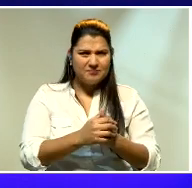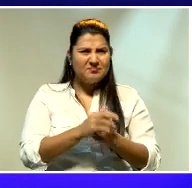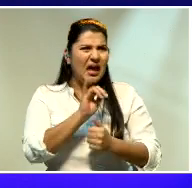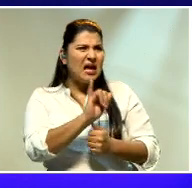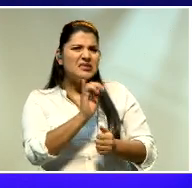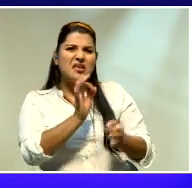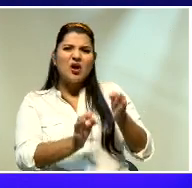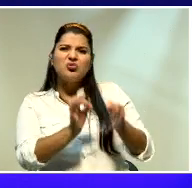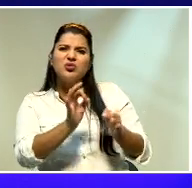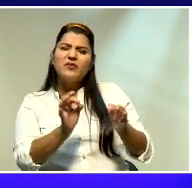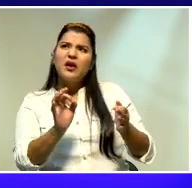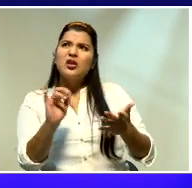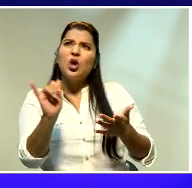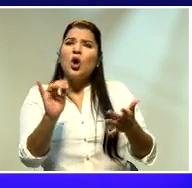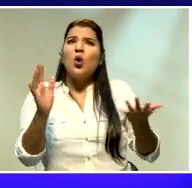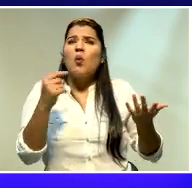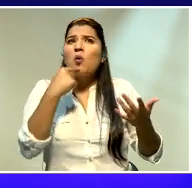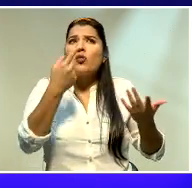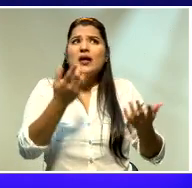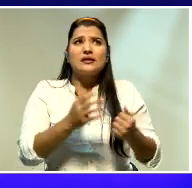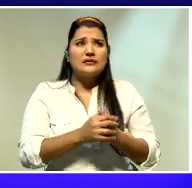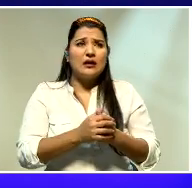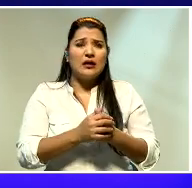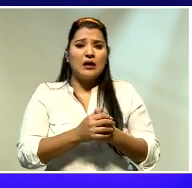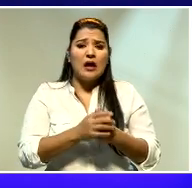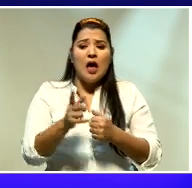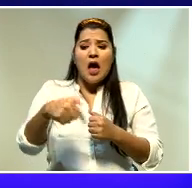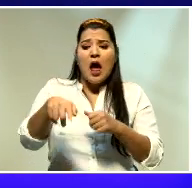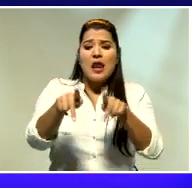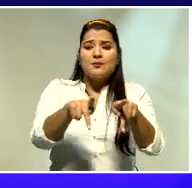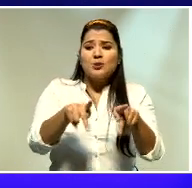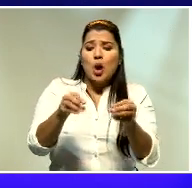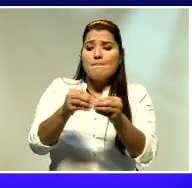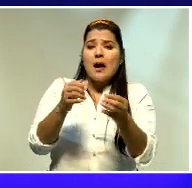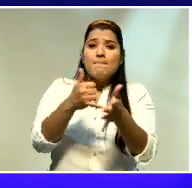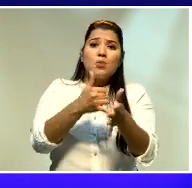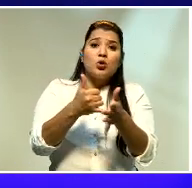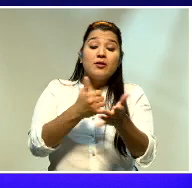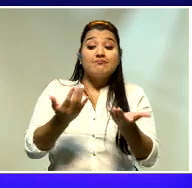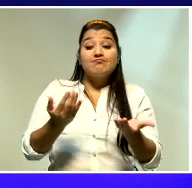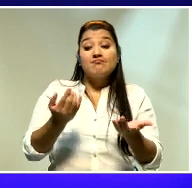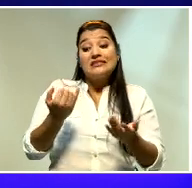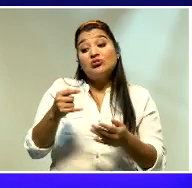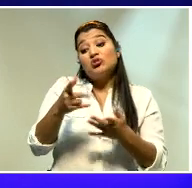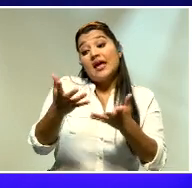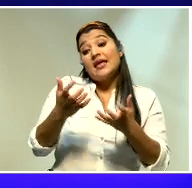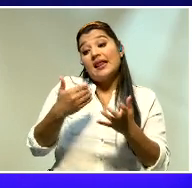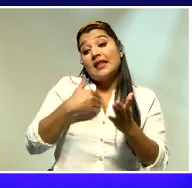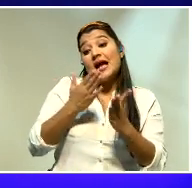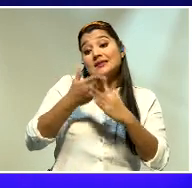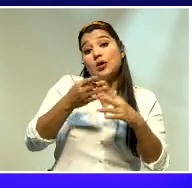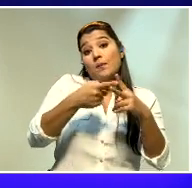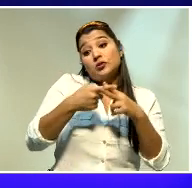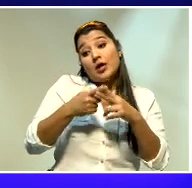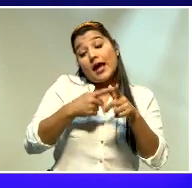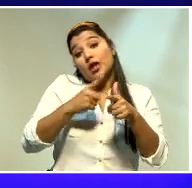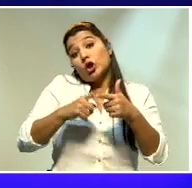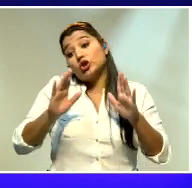gente que se tiene que dejar a la gente más vulnerable que para acceder al crédito se tiene que dejar